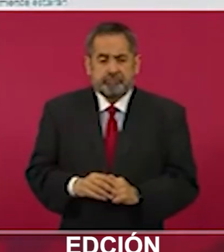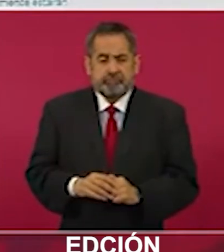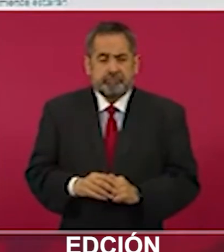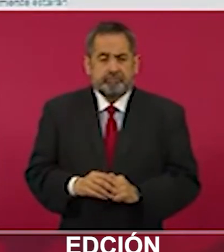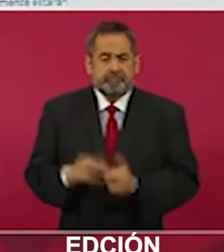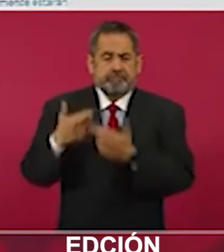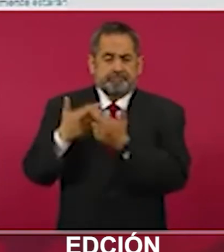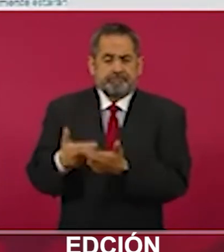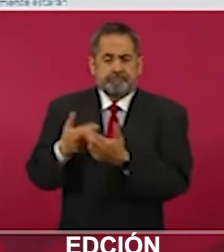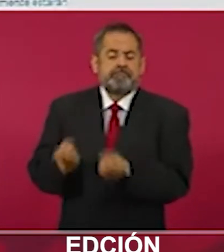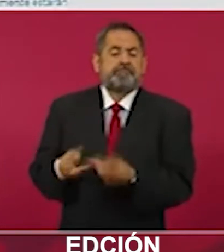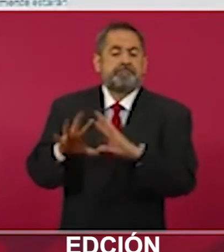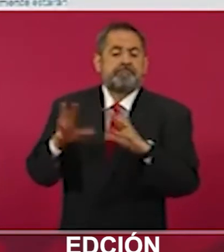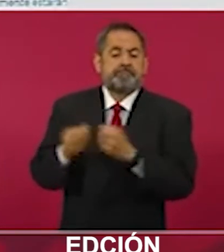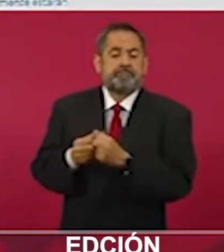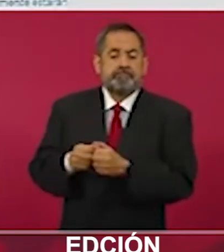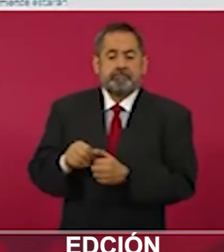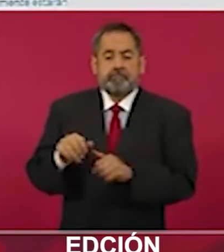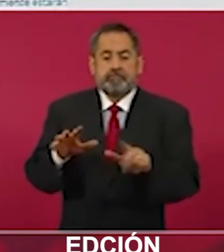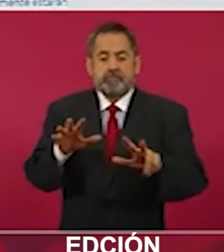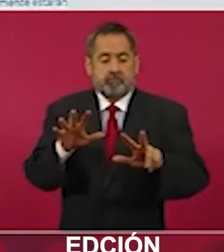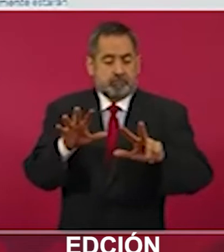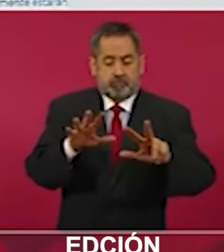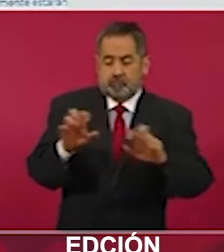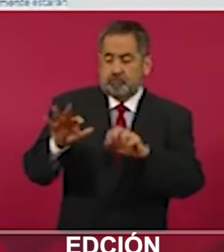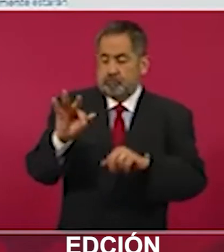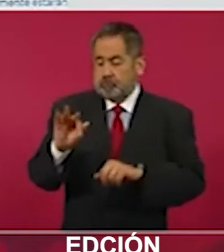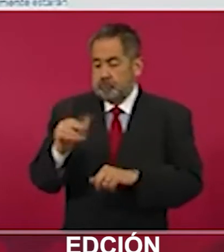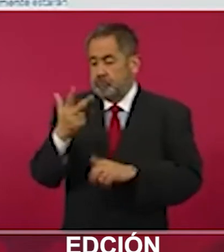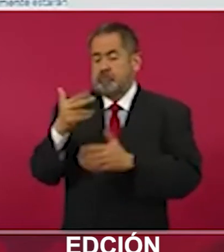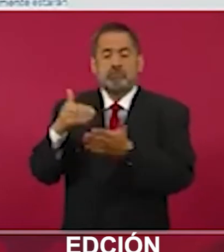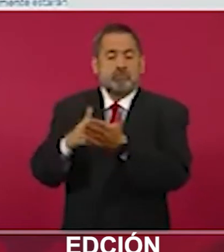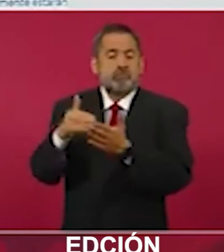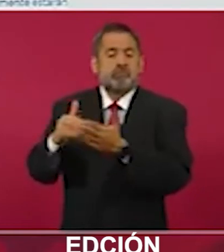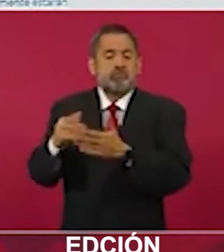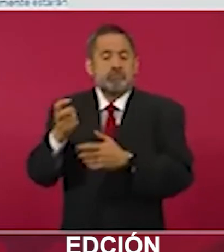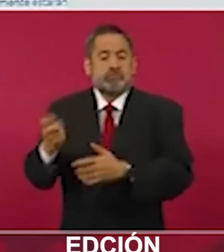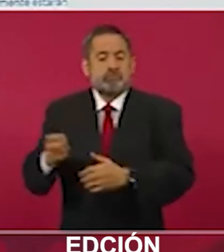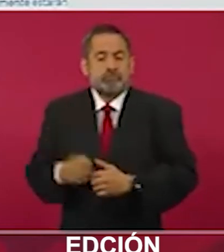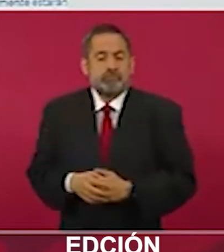un ahorro de 848 millones.